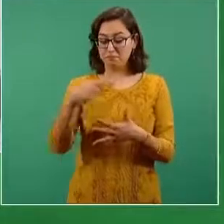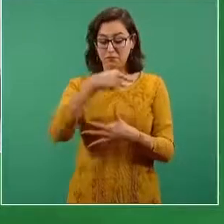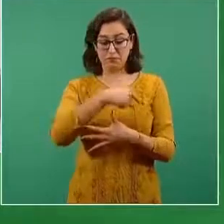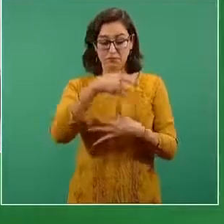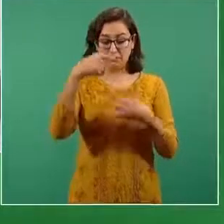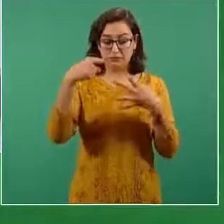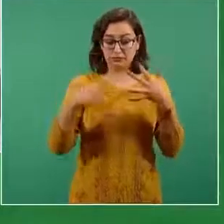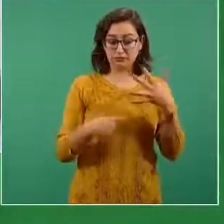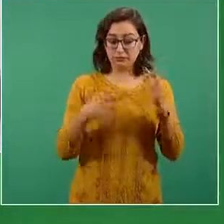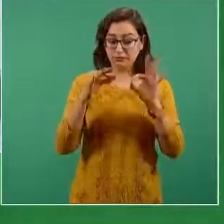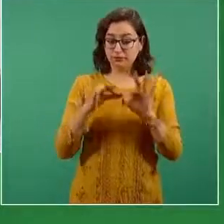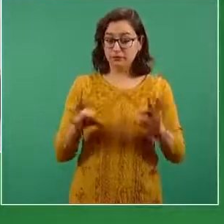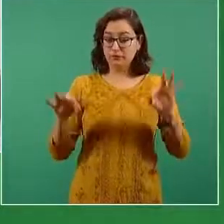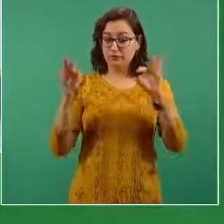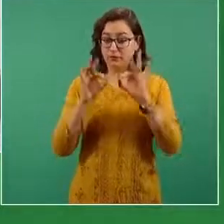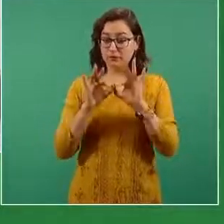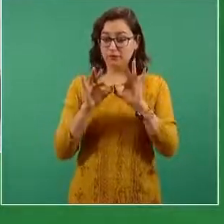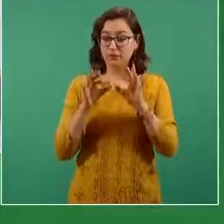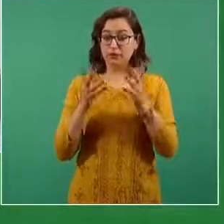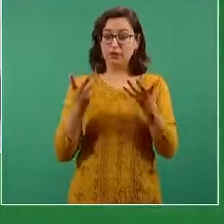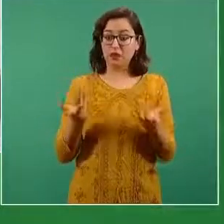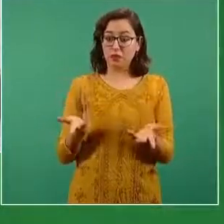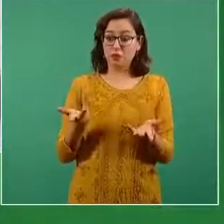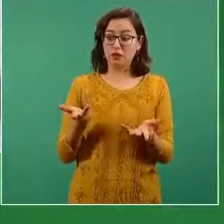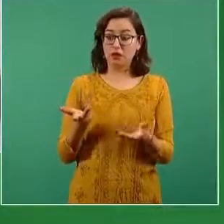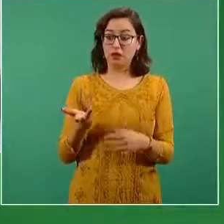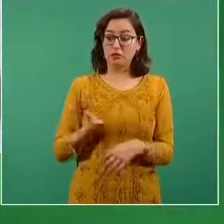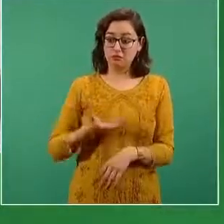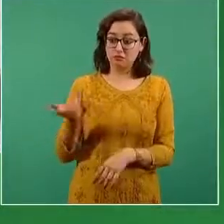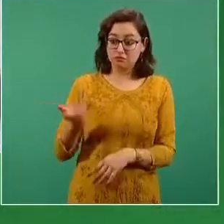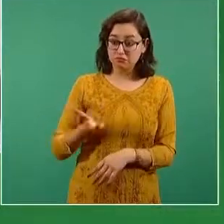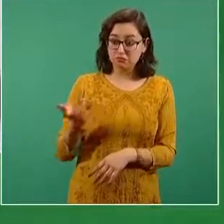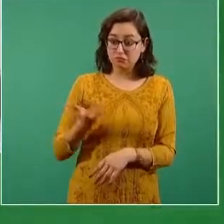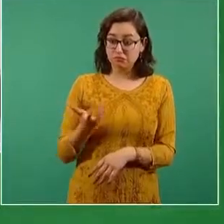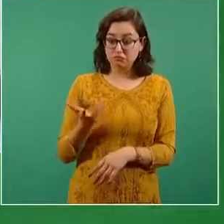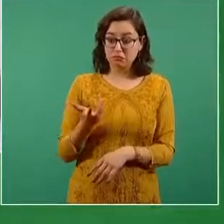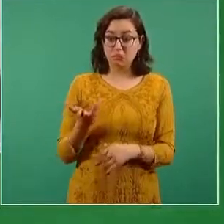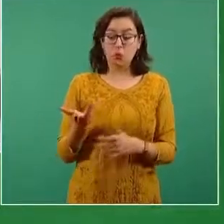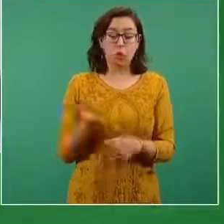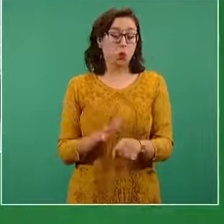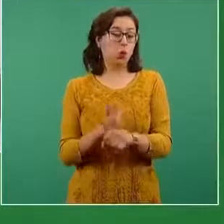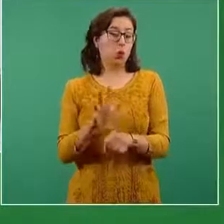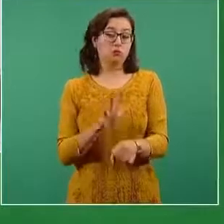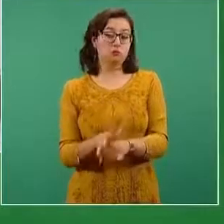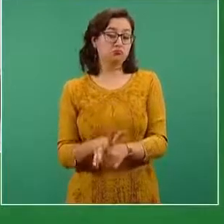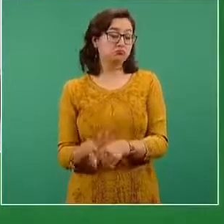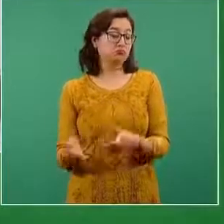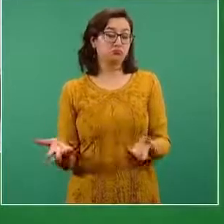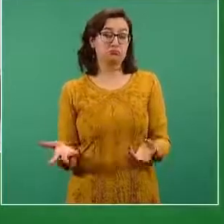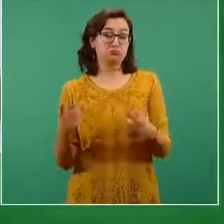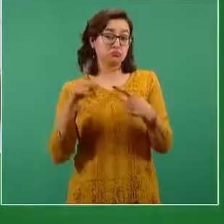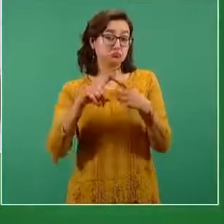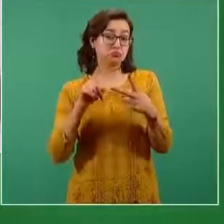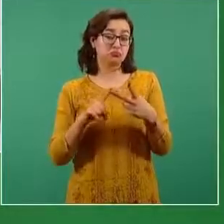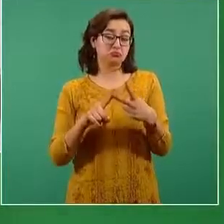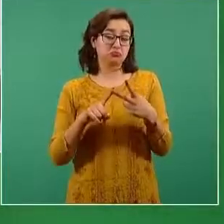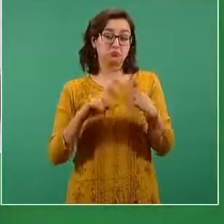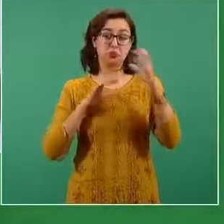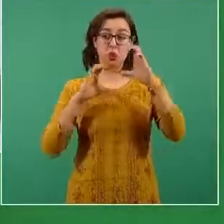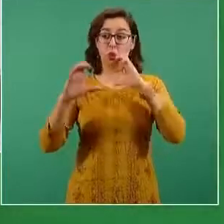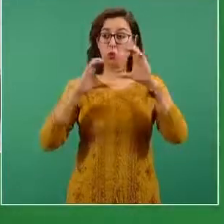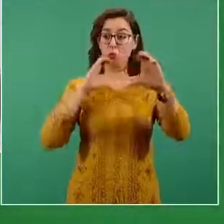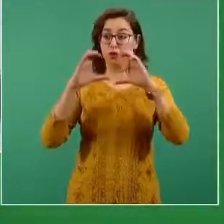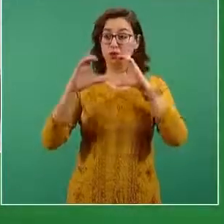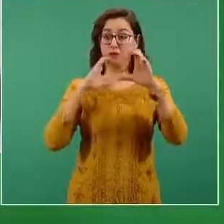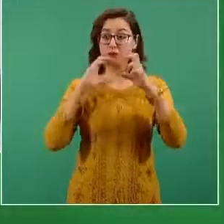hemos tomado o hemos puesto en práctica ha sido comunicar y promover. Nos